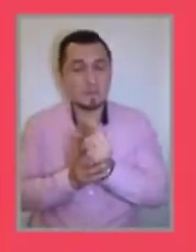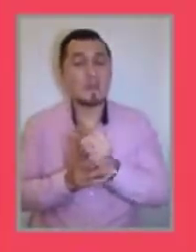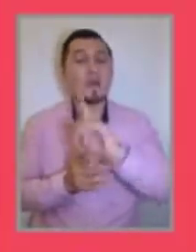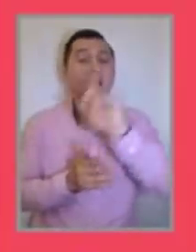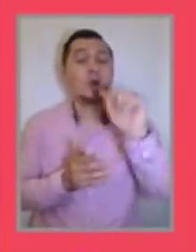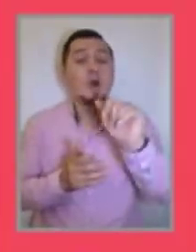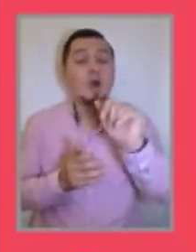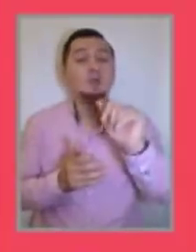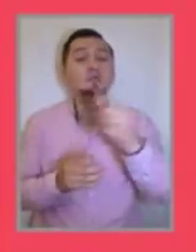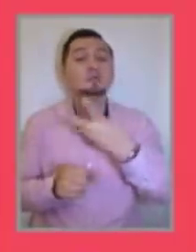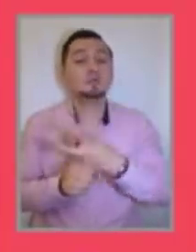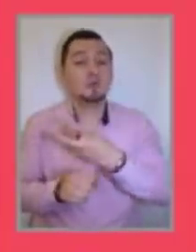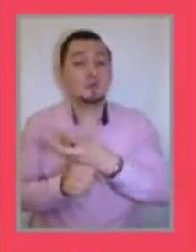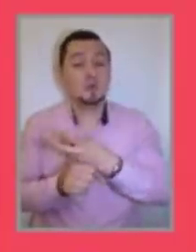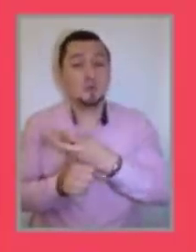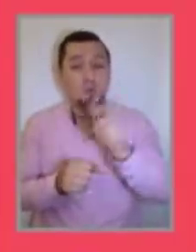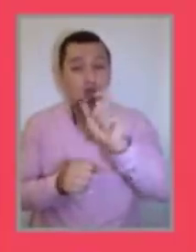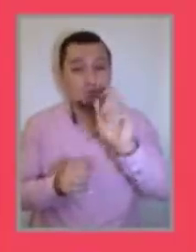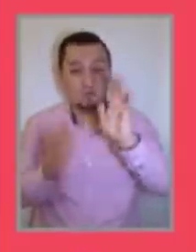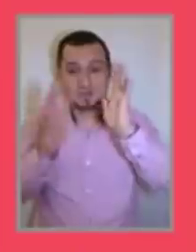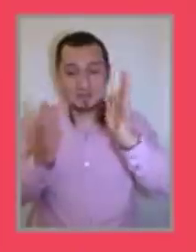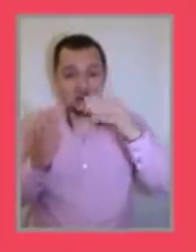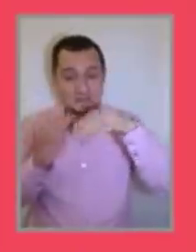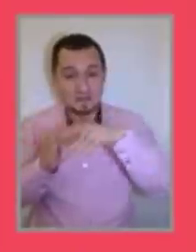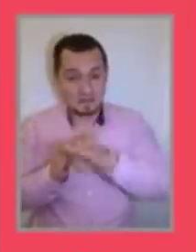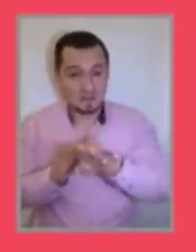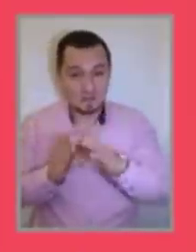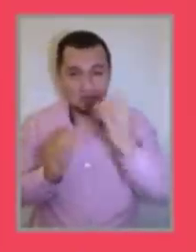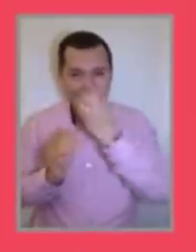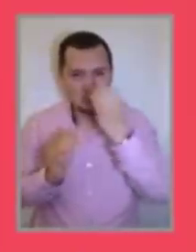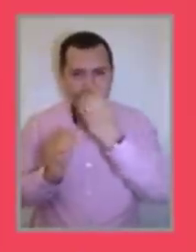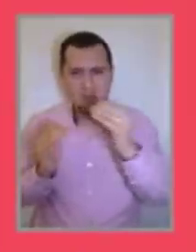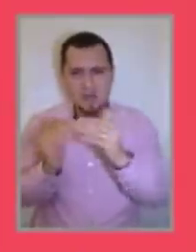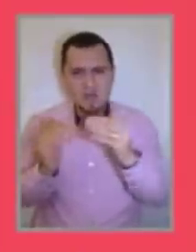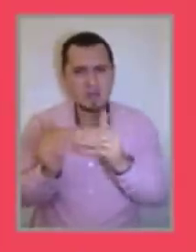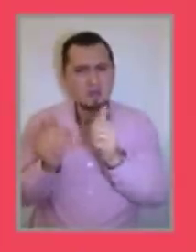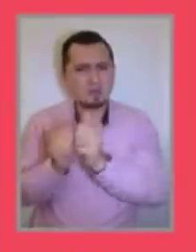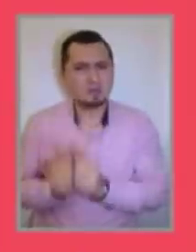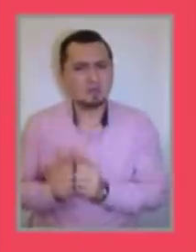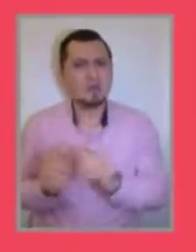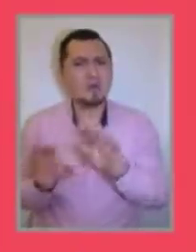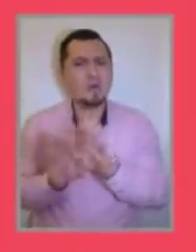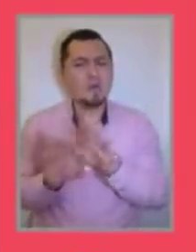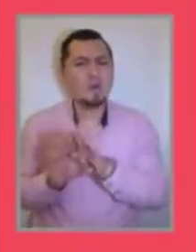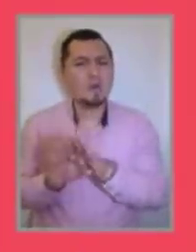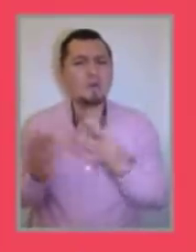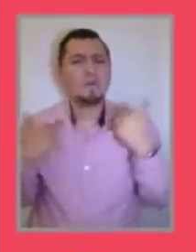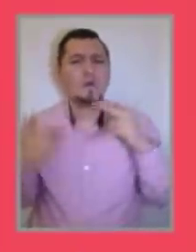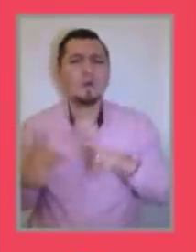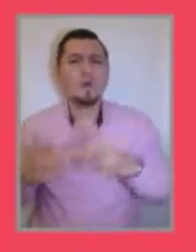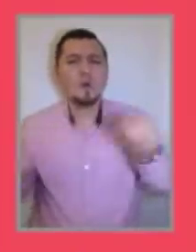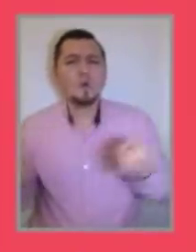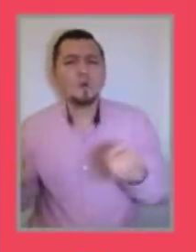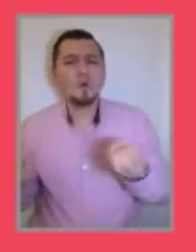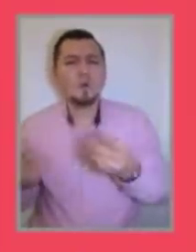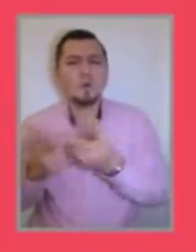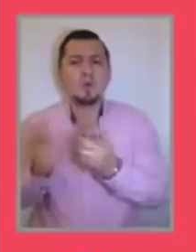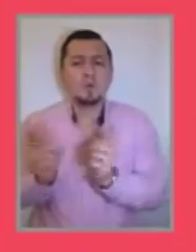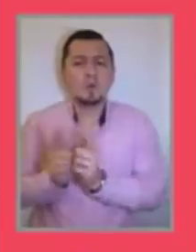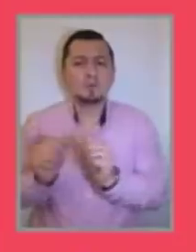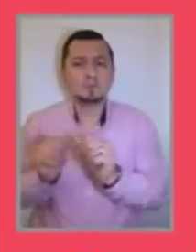sería, cuando sea presencial, y los niños que estén en casa, ¿cómo van a llevar sus clases? Y el maestro va a estar ocupado con los que estén en el